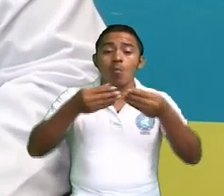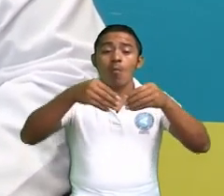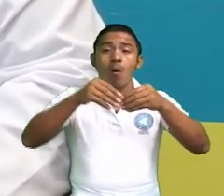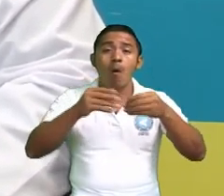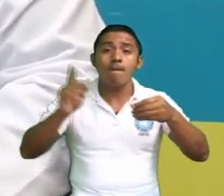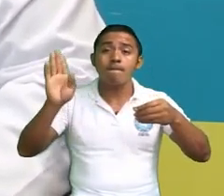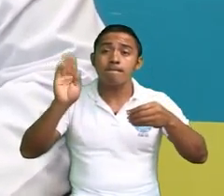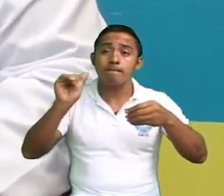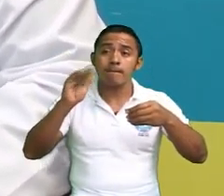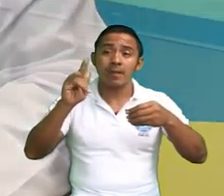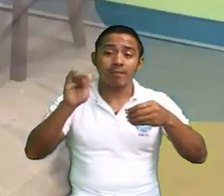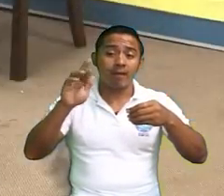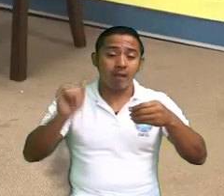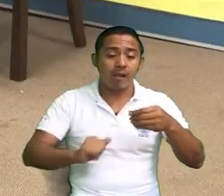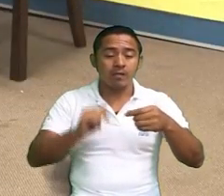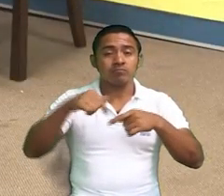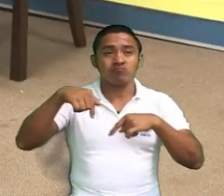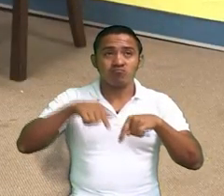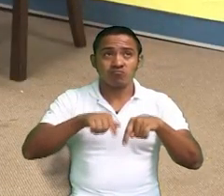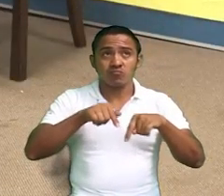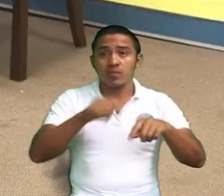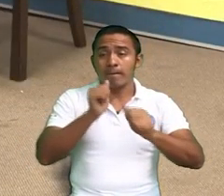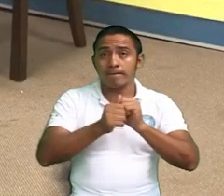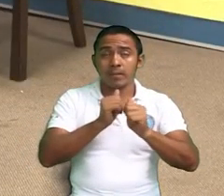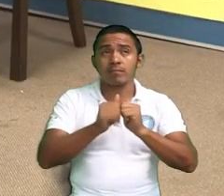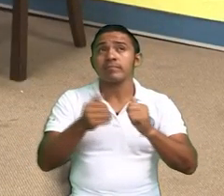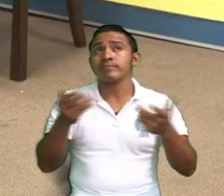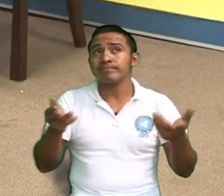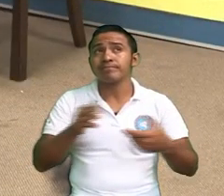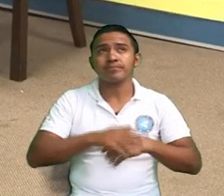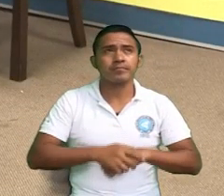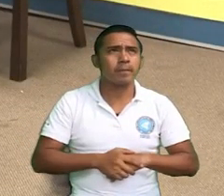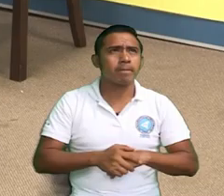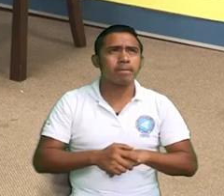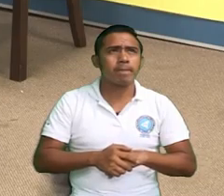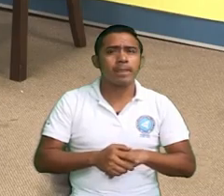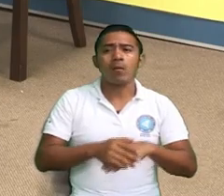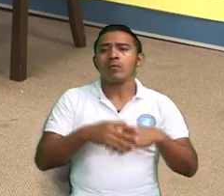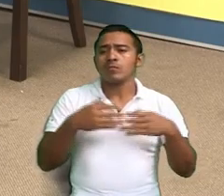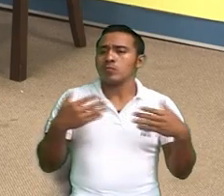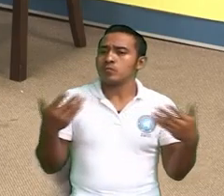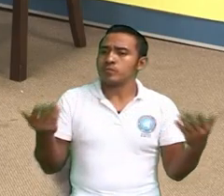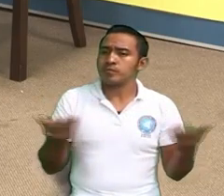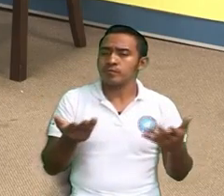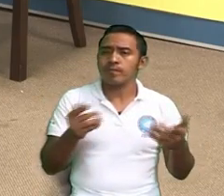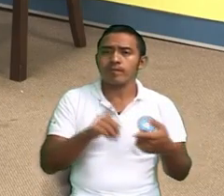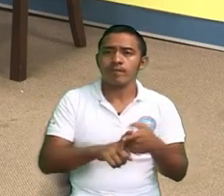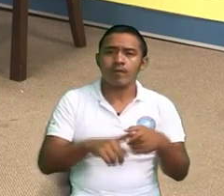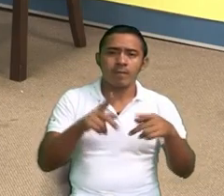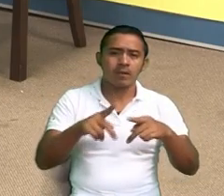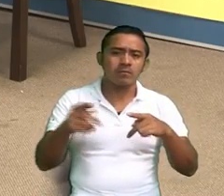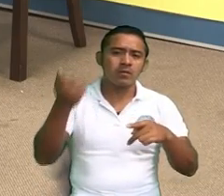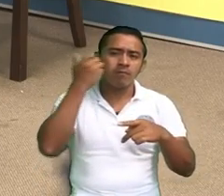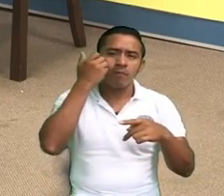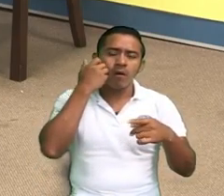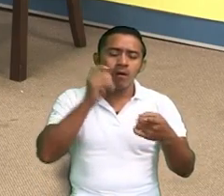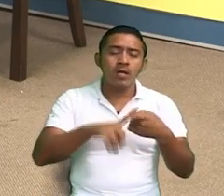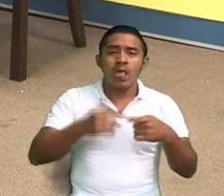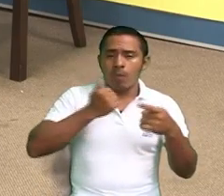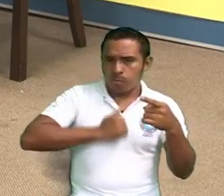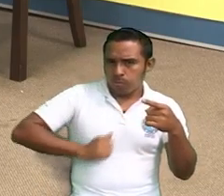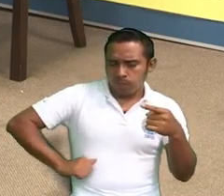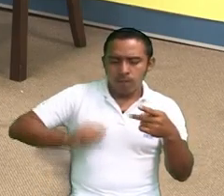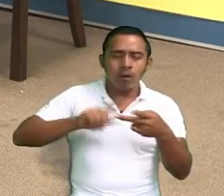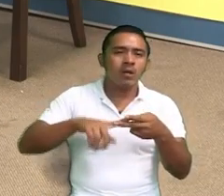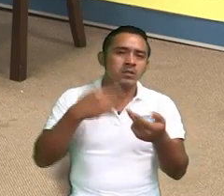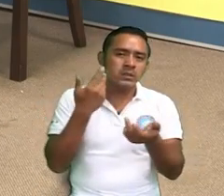como ameba, pues, la comúnmente conocida como ameba. Los síntomas que comúnmente le dan a los pacientes son diarrea,